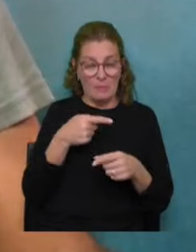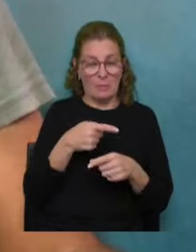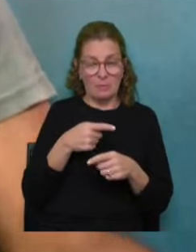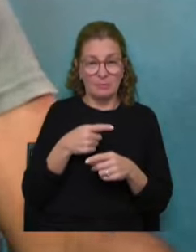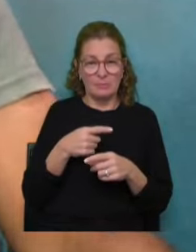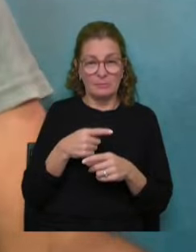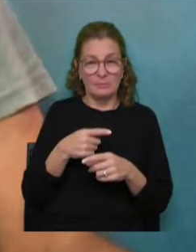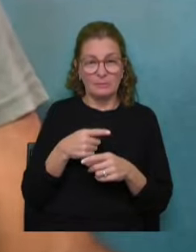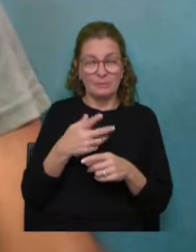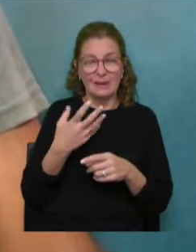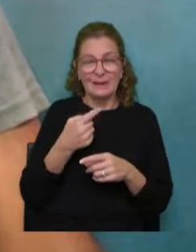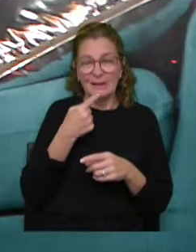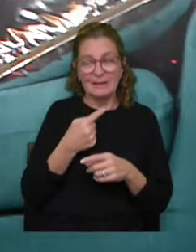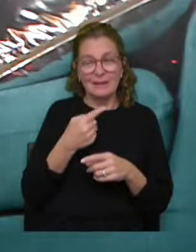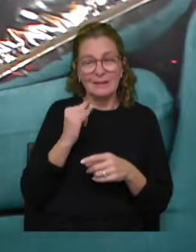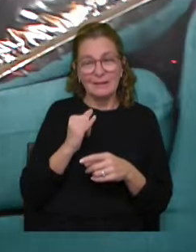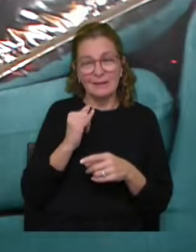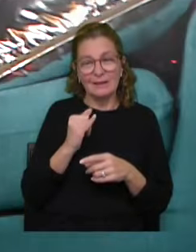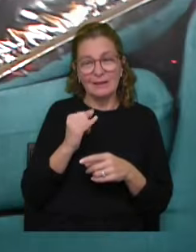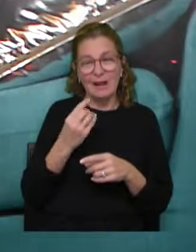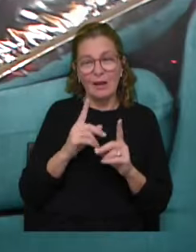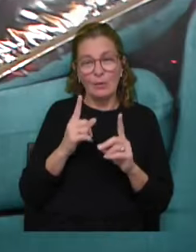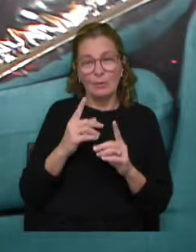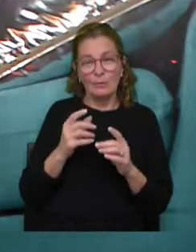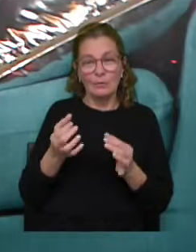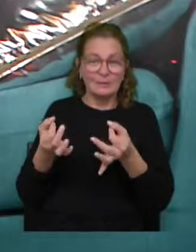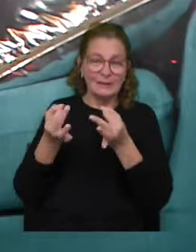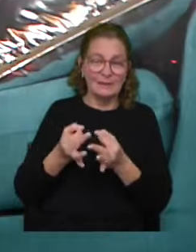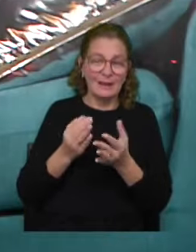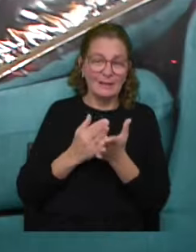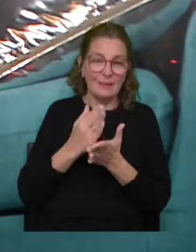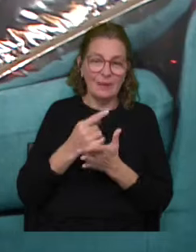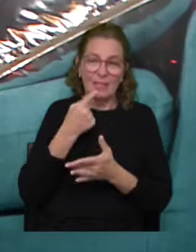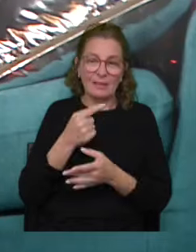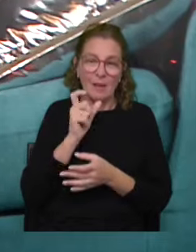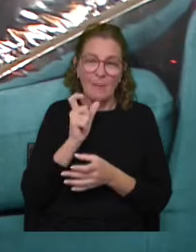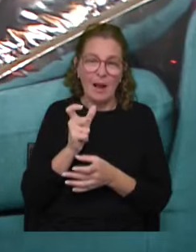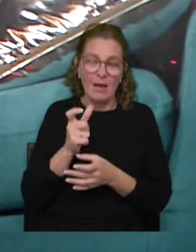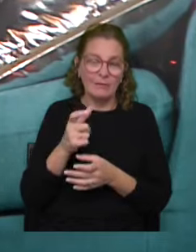No, igual influye, sí. Digo, por algún lado siempre te llega en los comentarios de